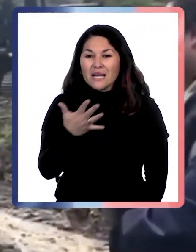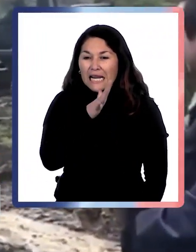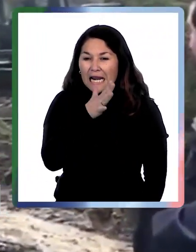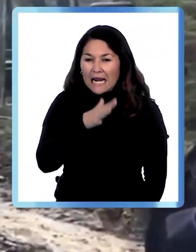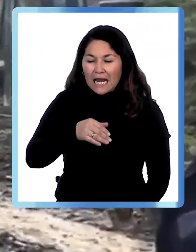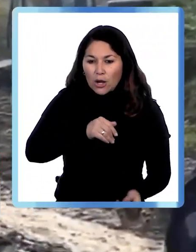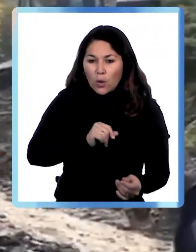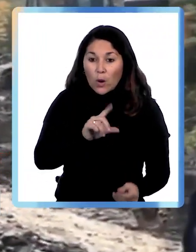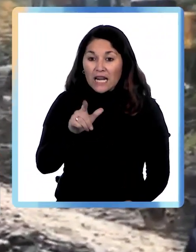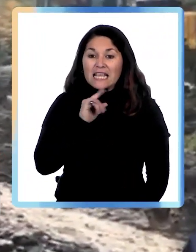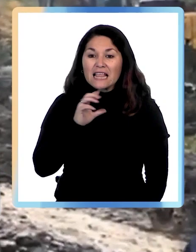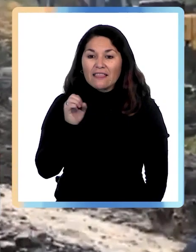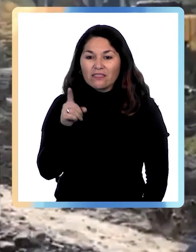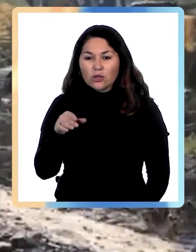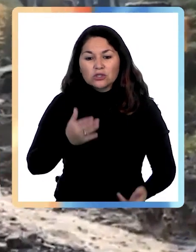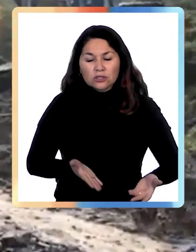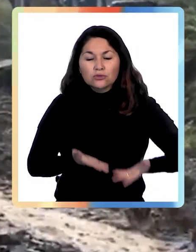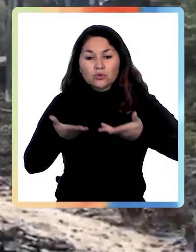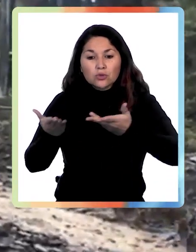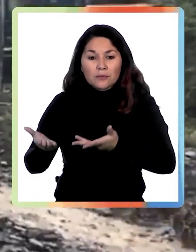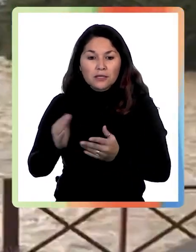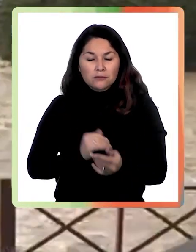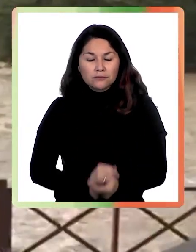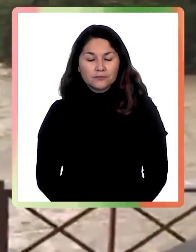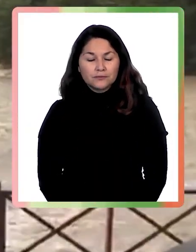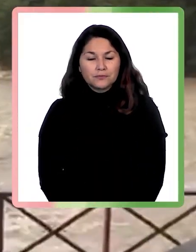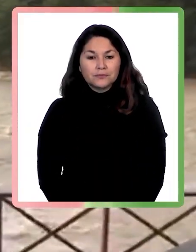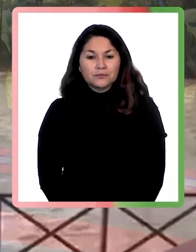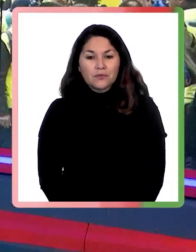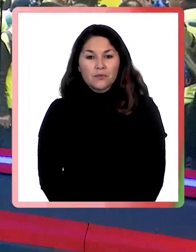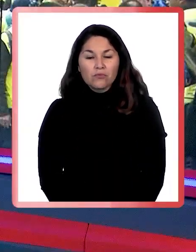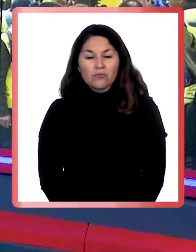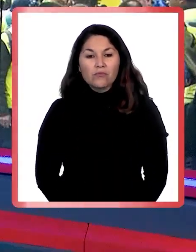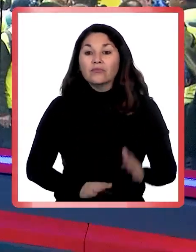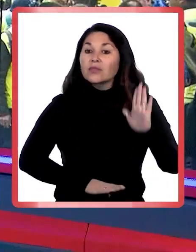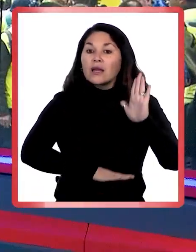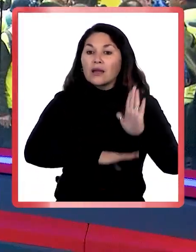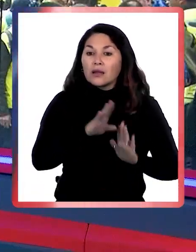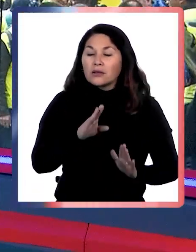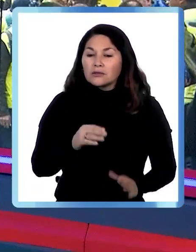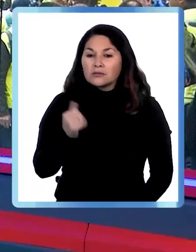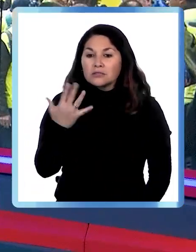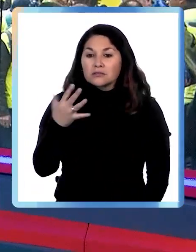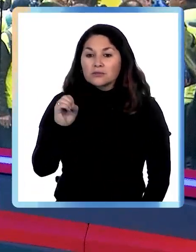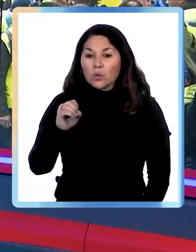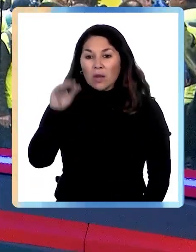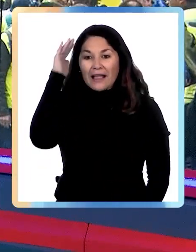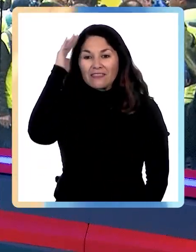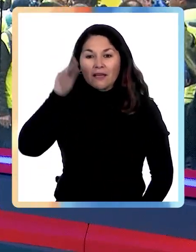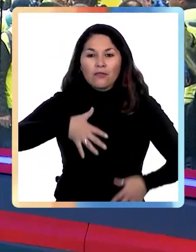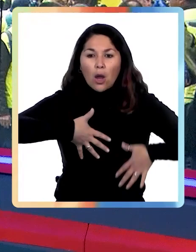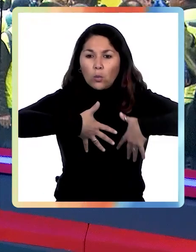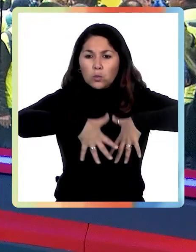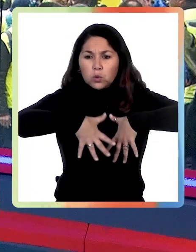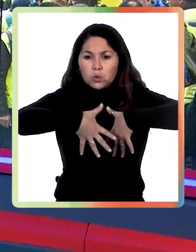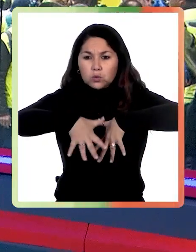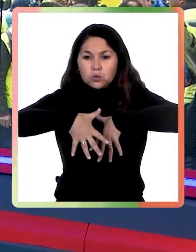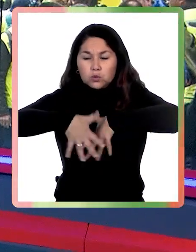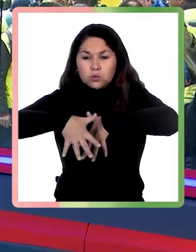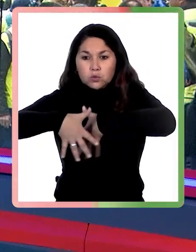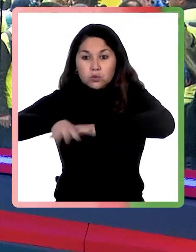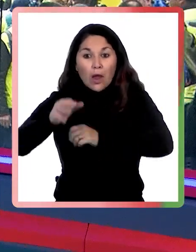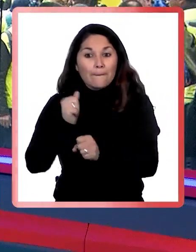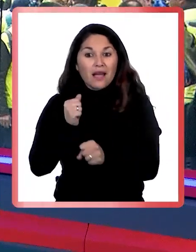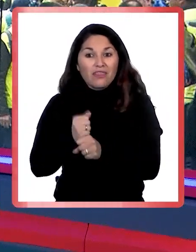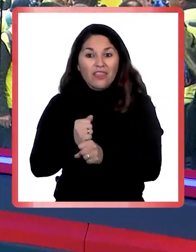ya se han utilizado en la comuna para la emergencia más de 50 días de movilización llevan trabajadores